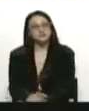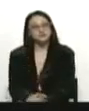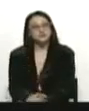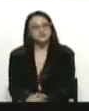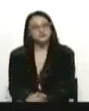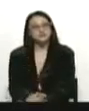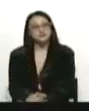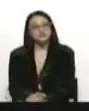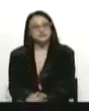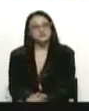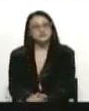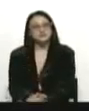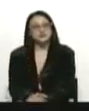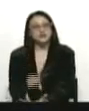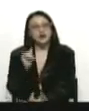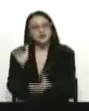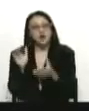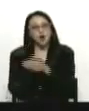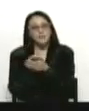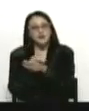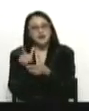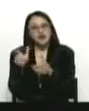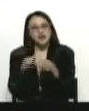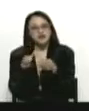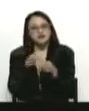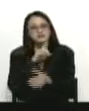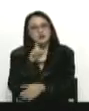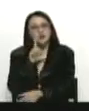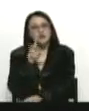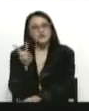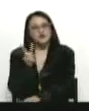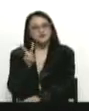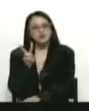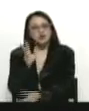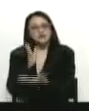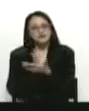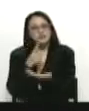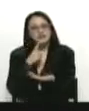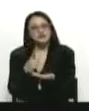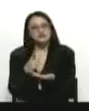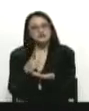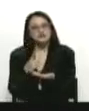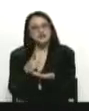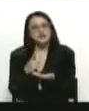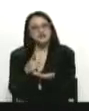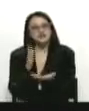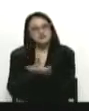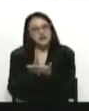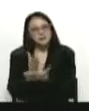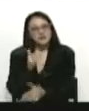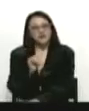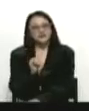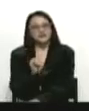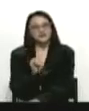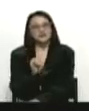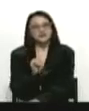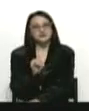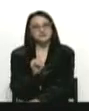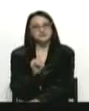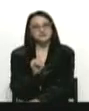una compañera del equipo que es venezolana, se llama Cris Marlujano, que siempre dice una expresión, estamos hasta en la sopa, y es que verdaderamente